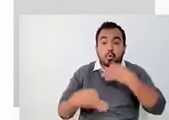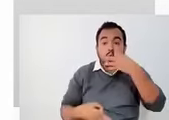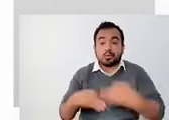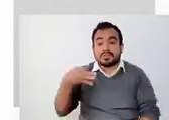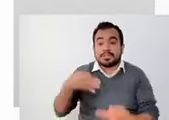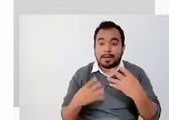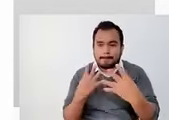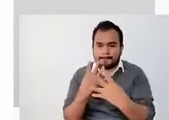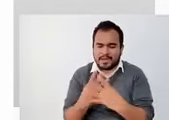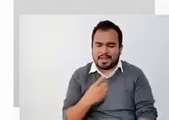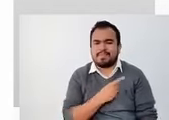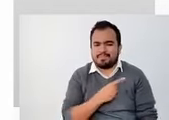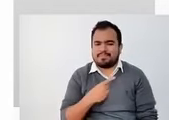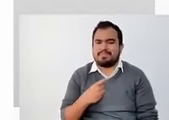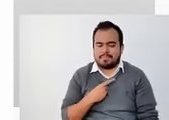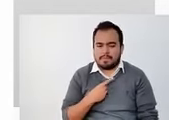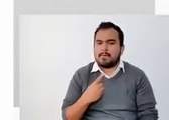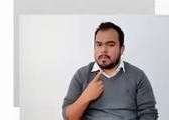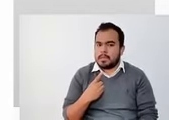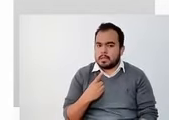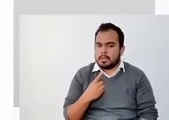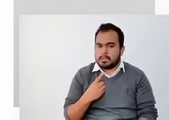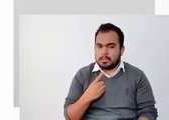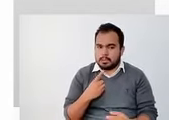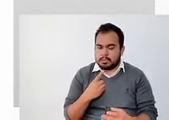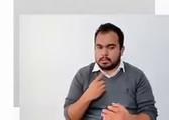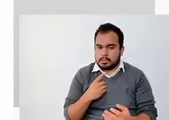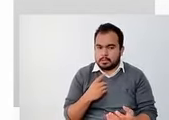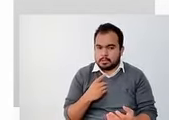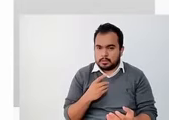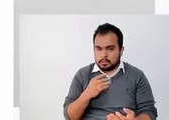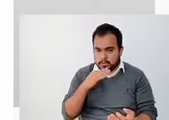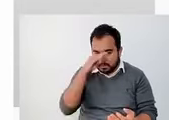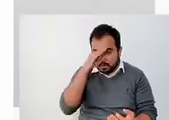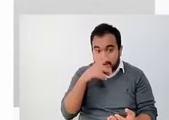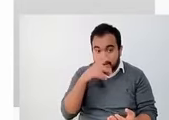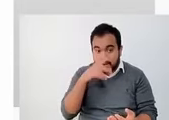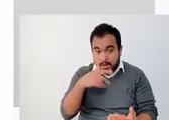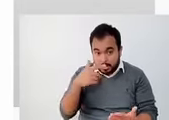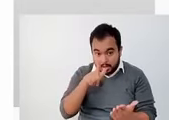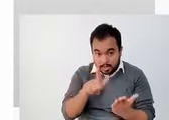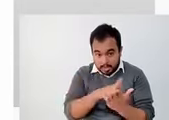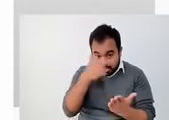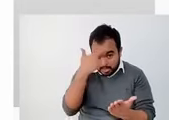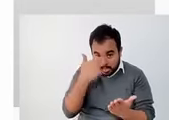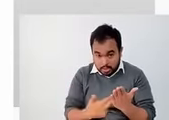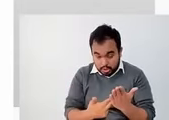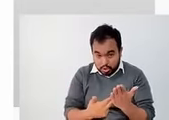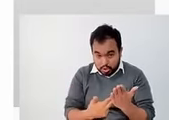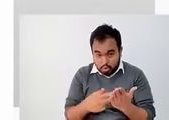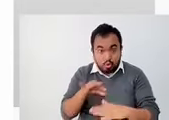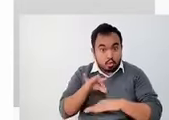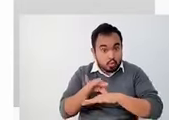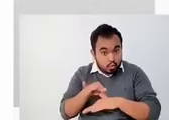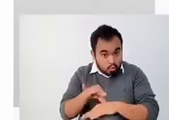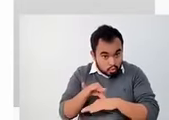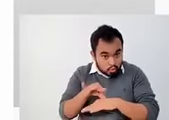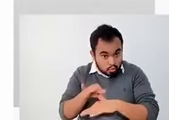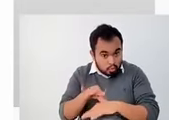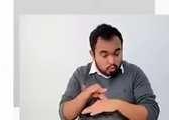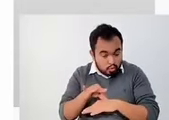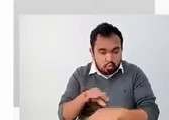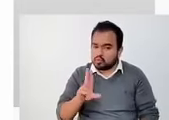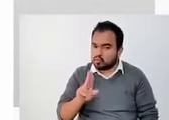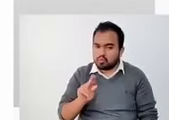confrontarlo. A los que simplemente dicen que el delito no es una realidad o que carece de existencia empírica,